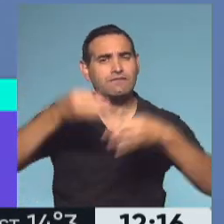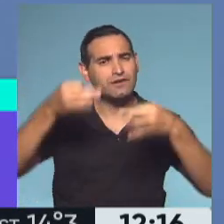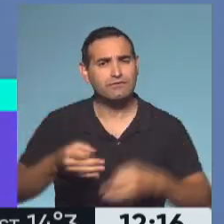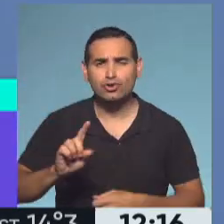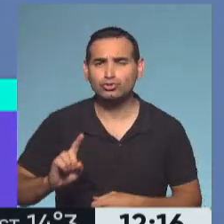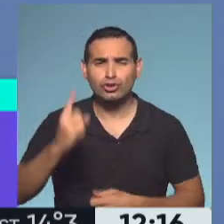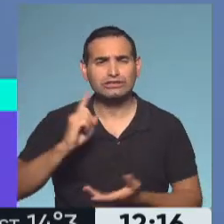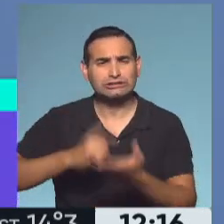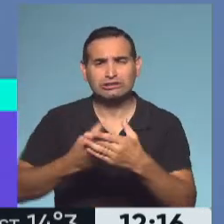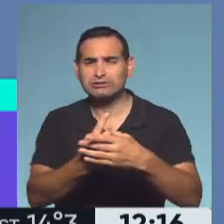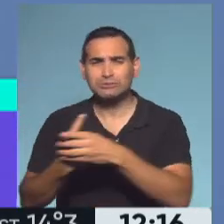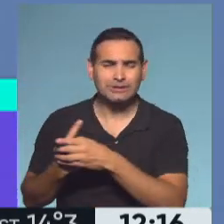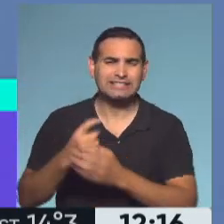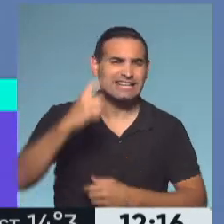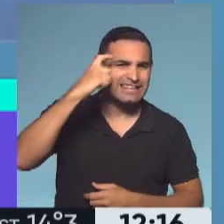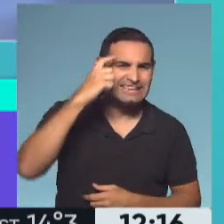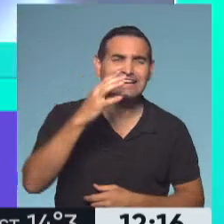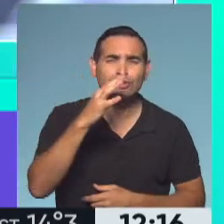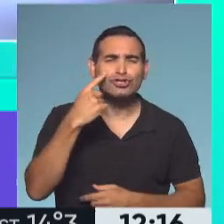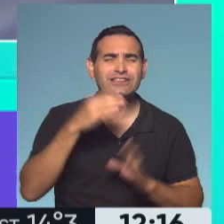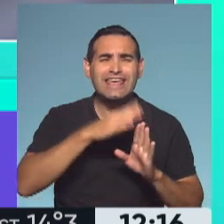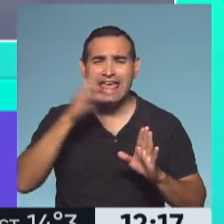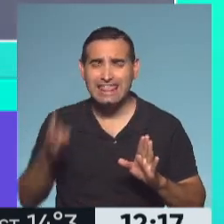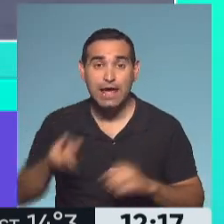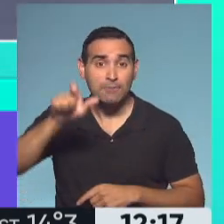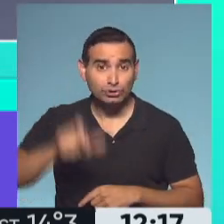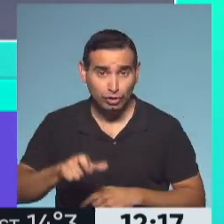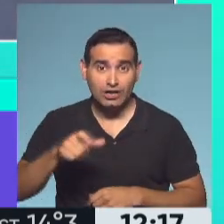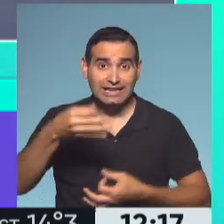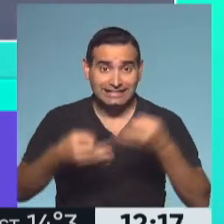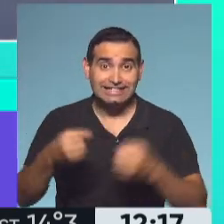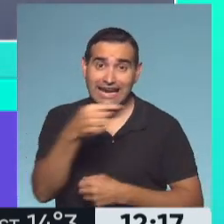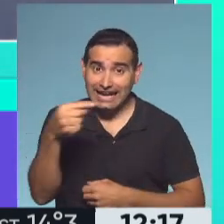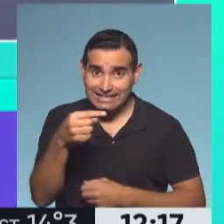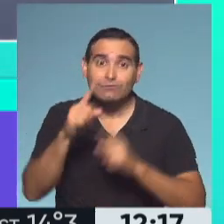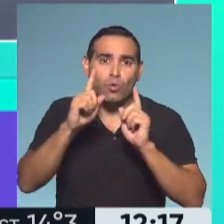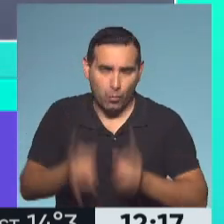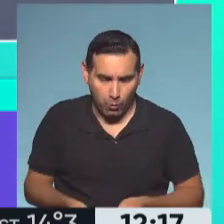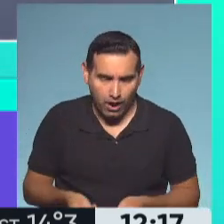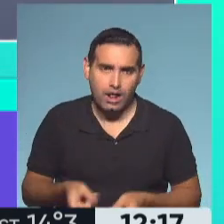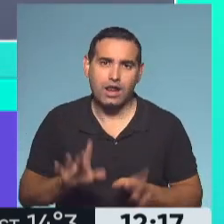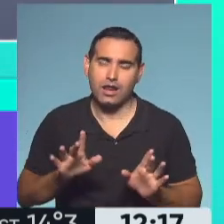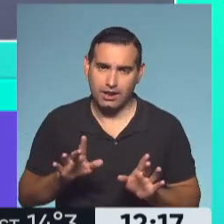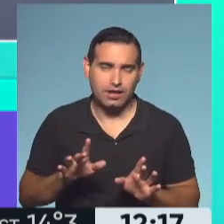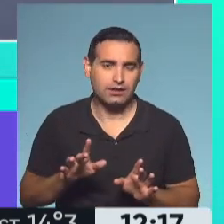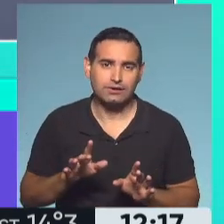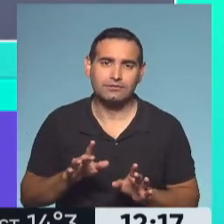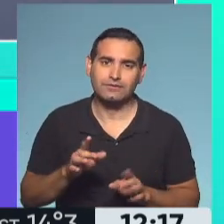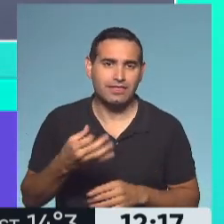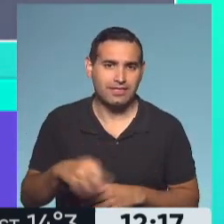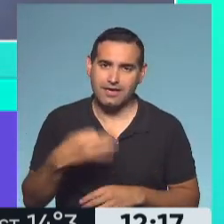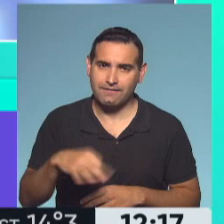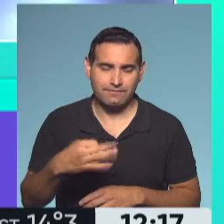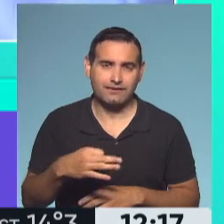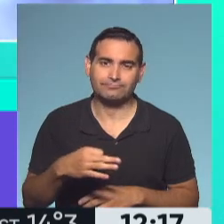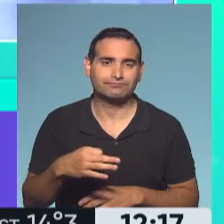por lo menos 10, 14 días hasta ver, aún aquellos que dieron negativos, obviamente en la entrada al país, que en consecuencia